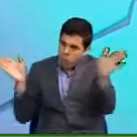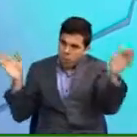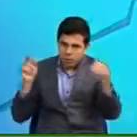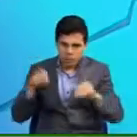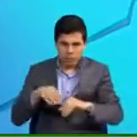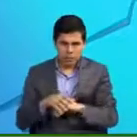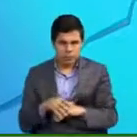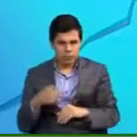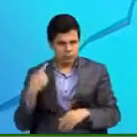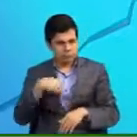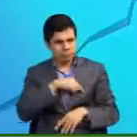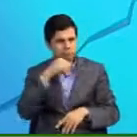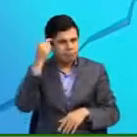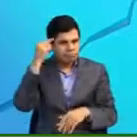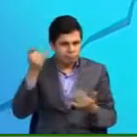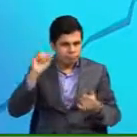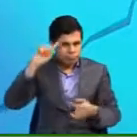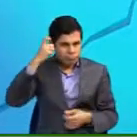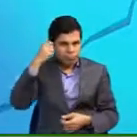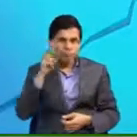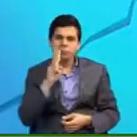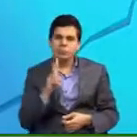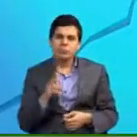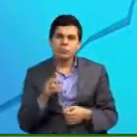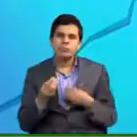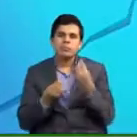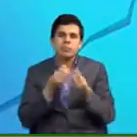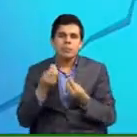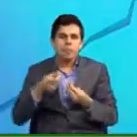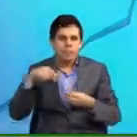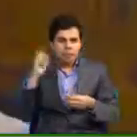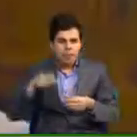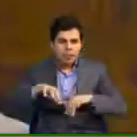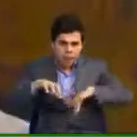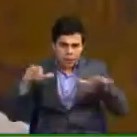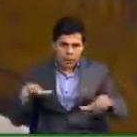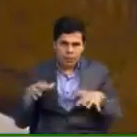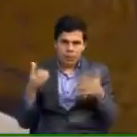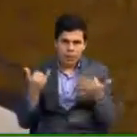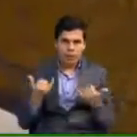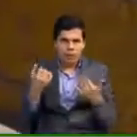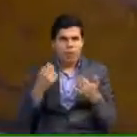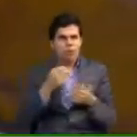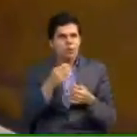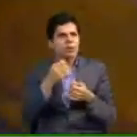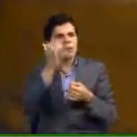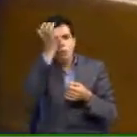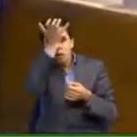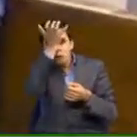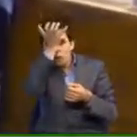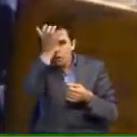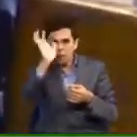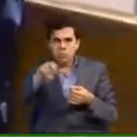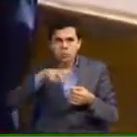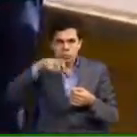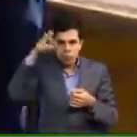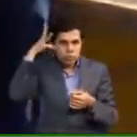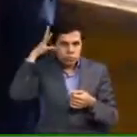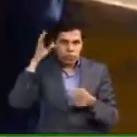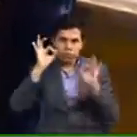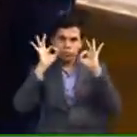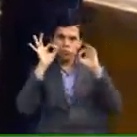debe hacer al gobierno venezolano en este momento es garantizar que una actividad como la exportación de carbón nortesantandereano que es por excelencia